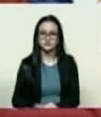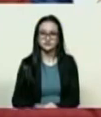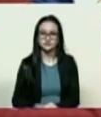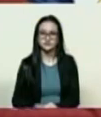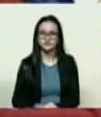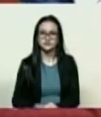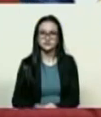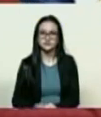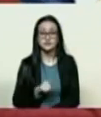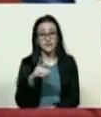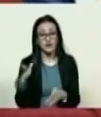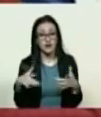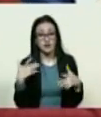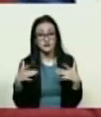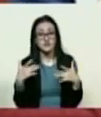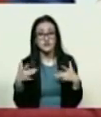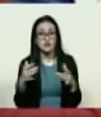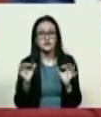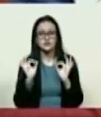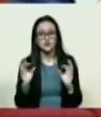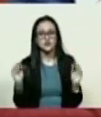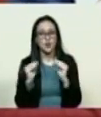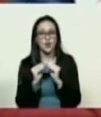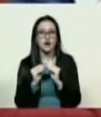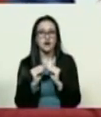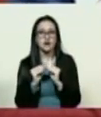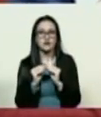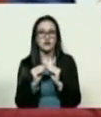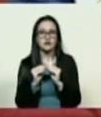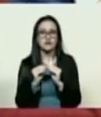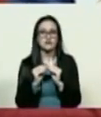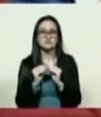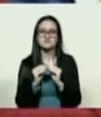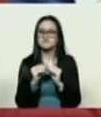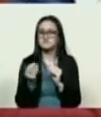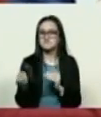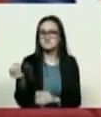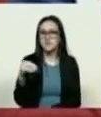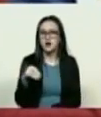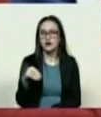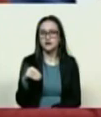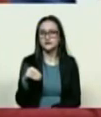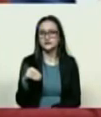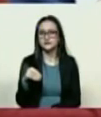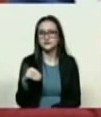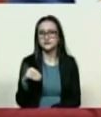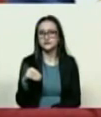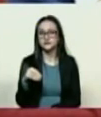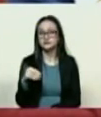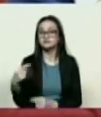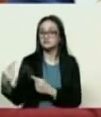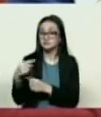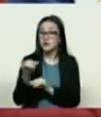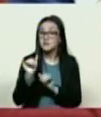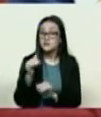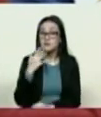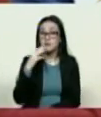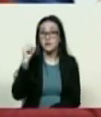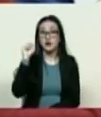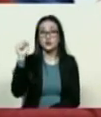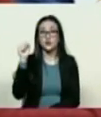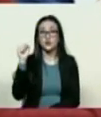esas actividades las vamos a hacer exactamente igual, y se le ha agregado a esa actividad la instrucción dada por el presidente, que es